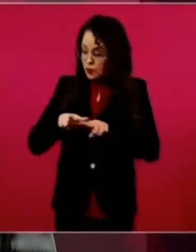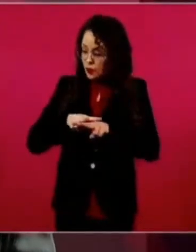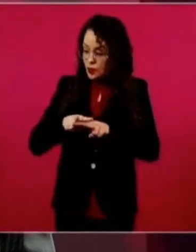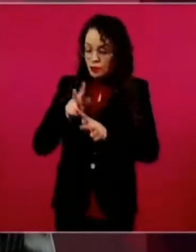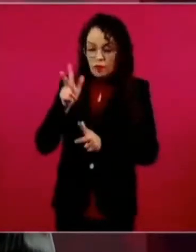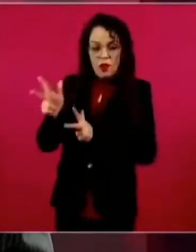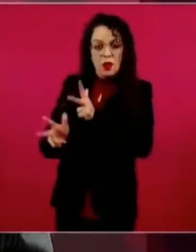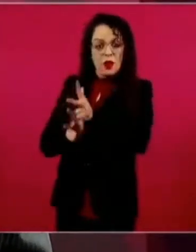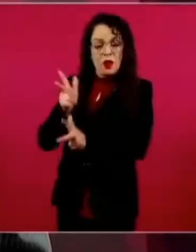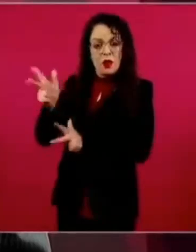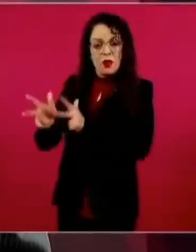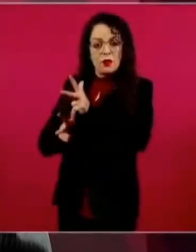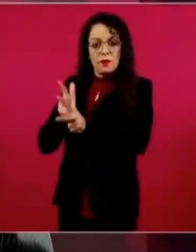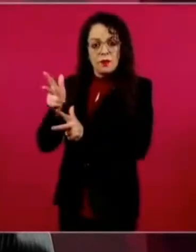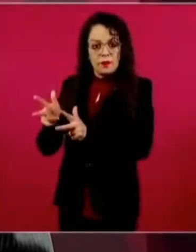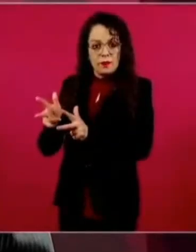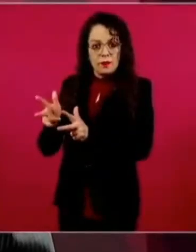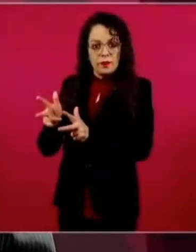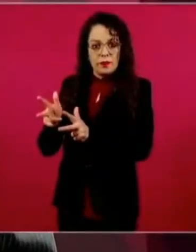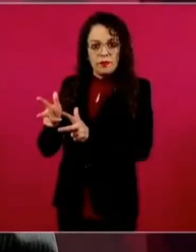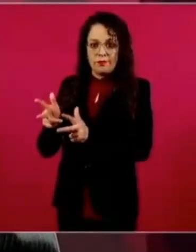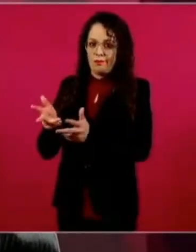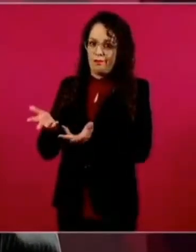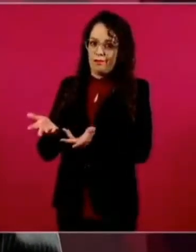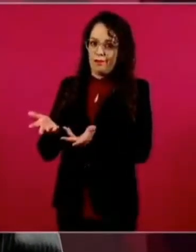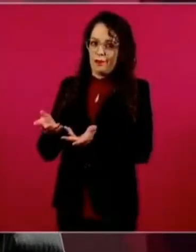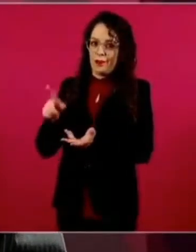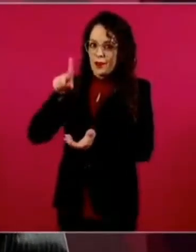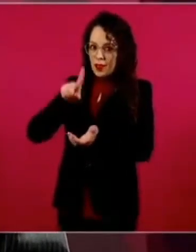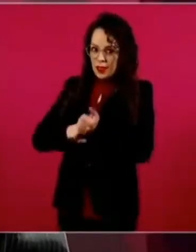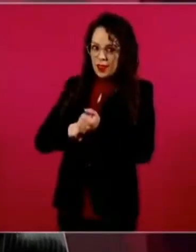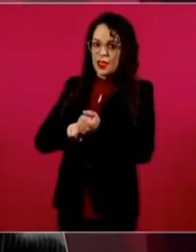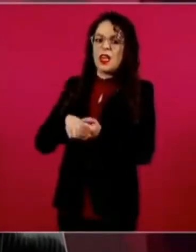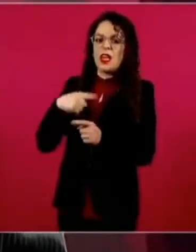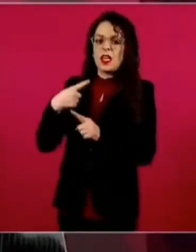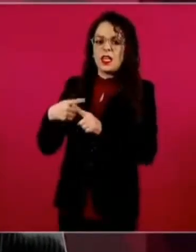Rescató a todas las empresas extranjeras y convirtió